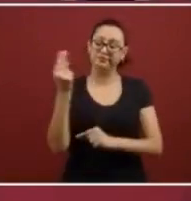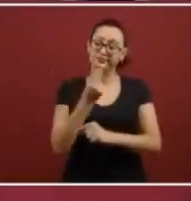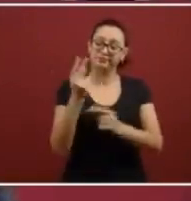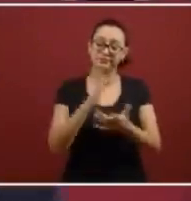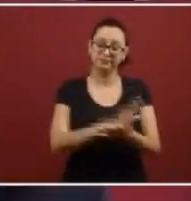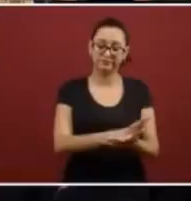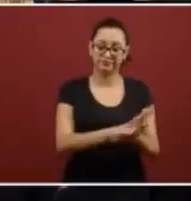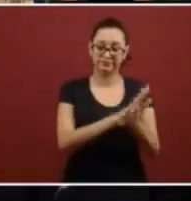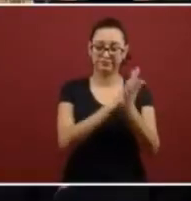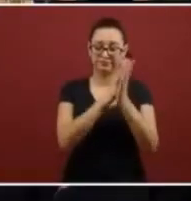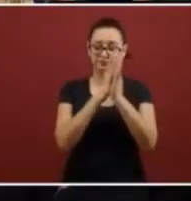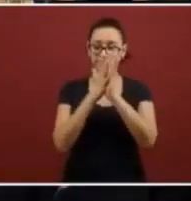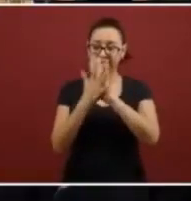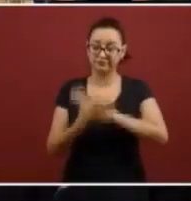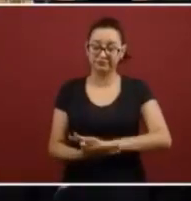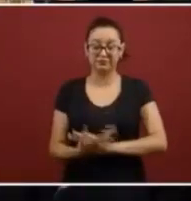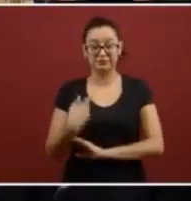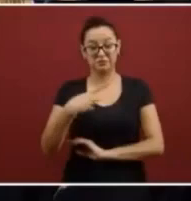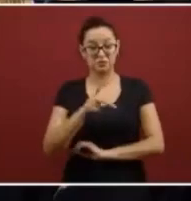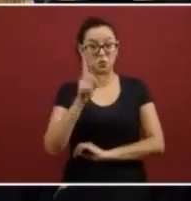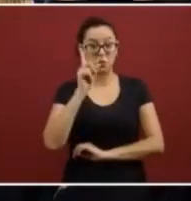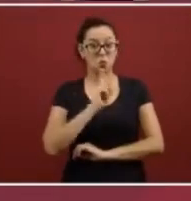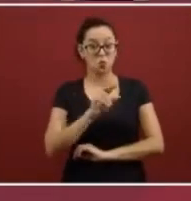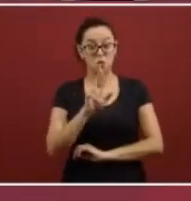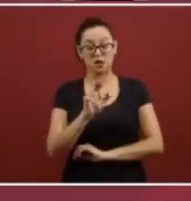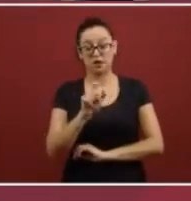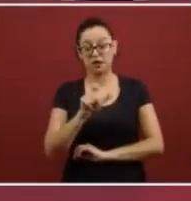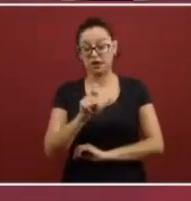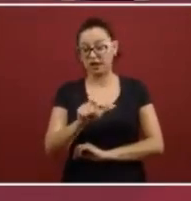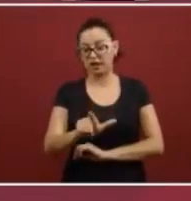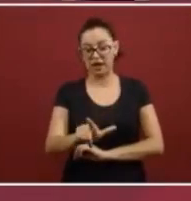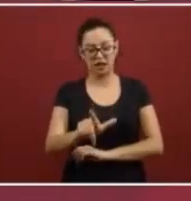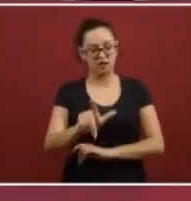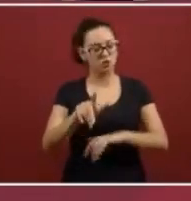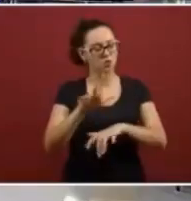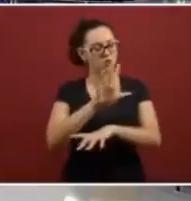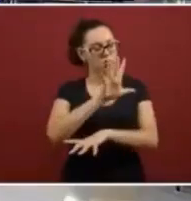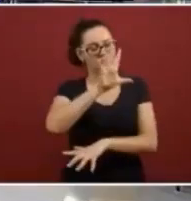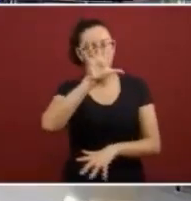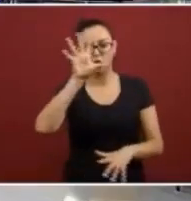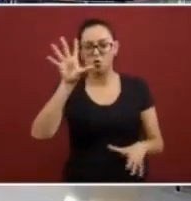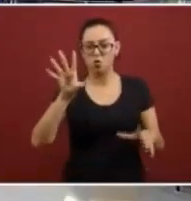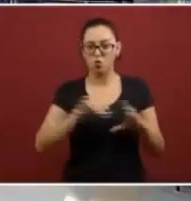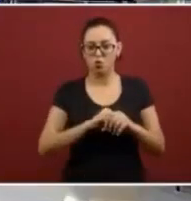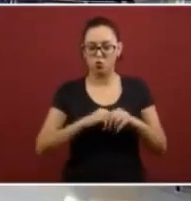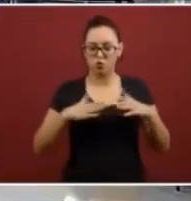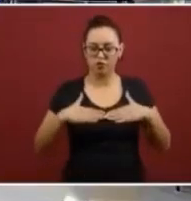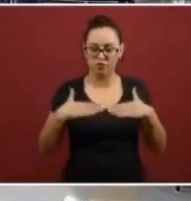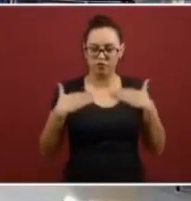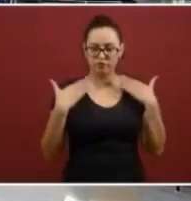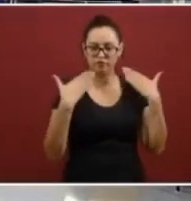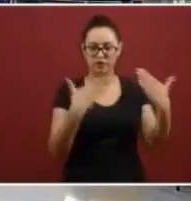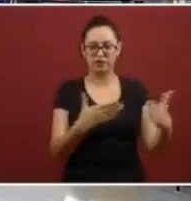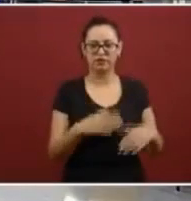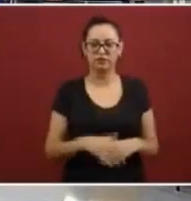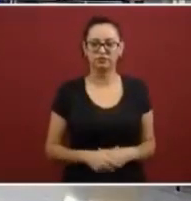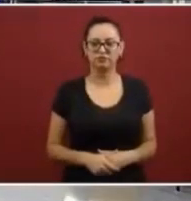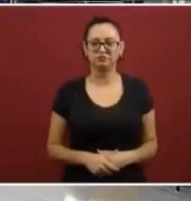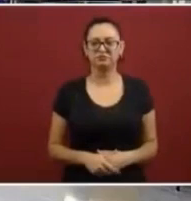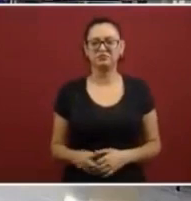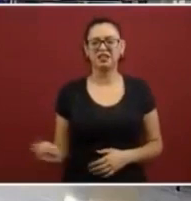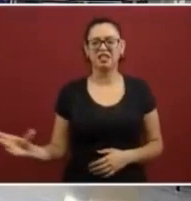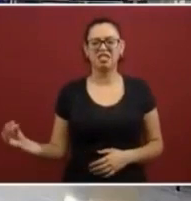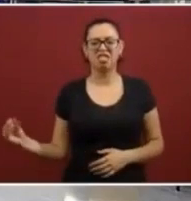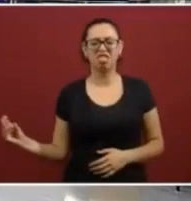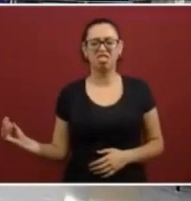caso de Raquel But in the case tiene of toda Raquel, nuestra confianza. he has all our confidence. She has all our confidence. Invitara para